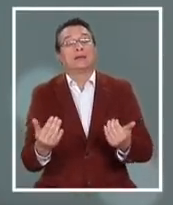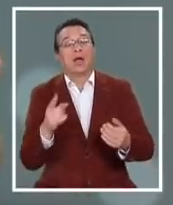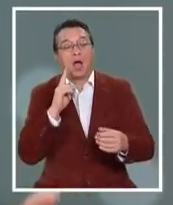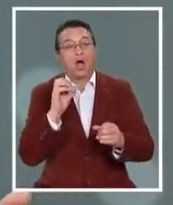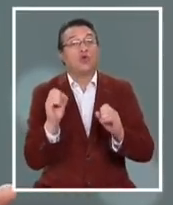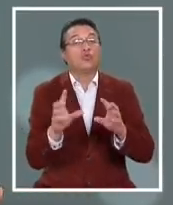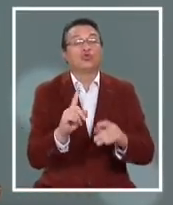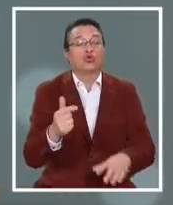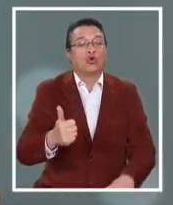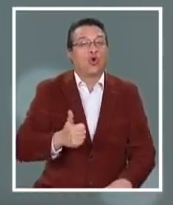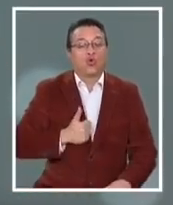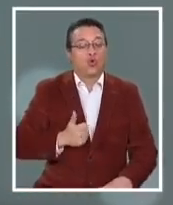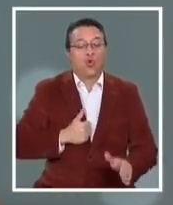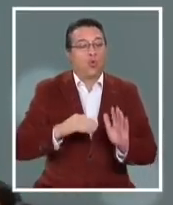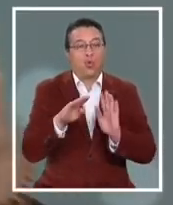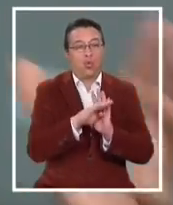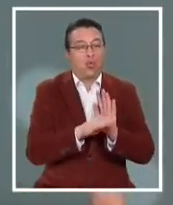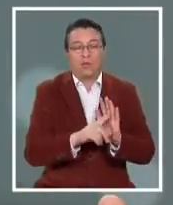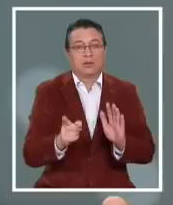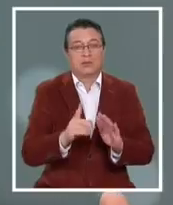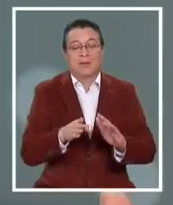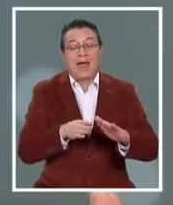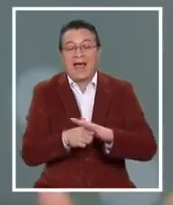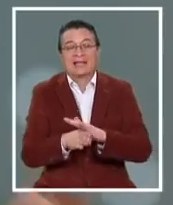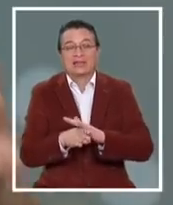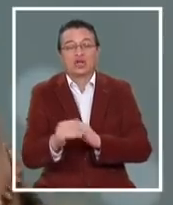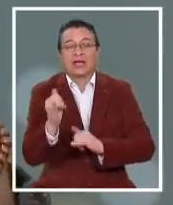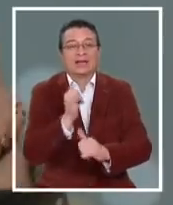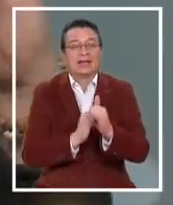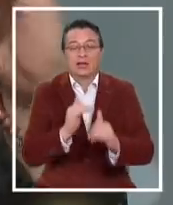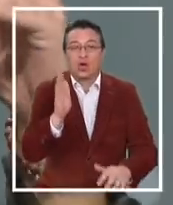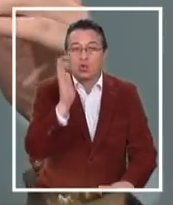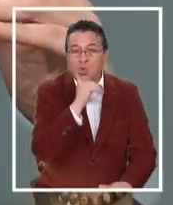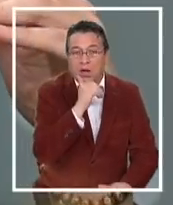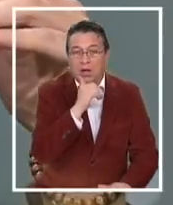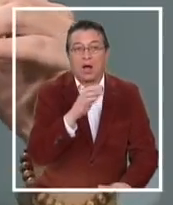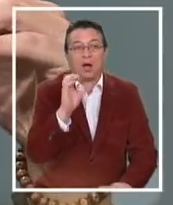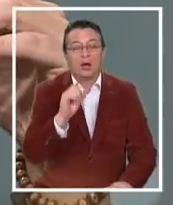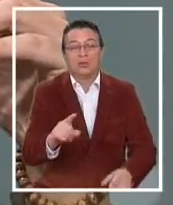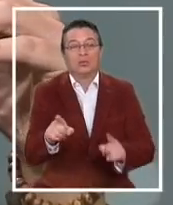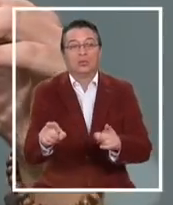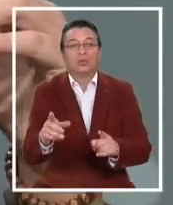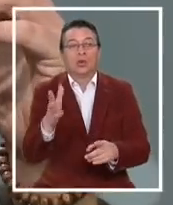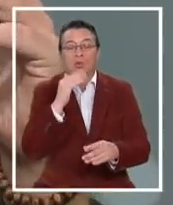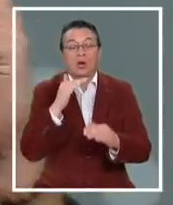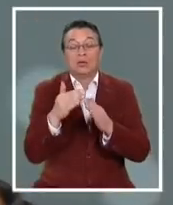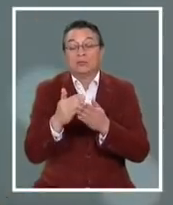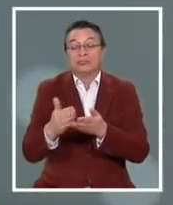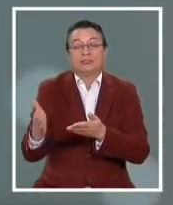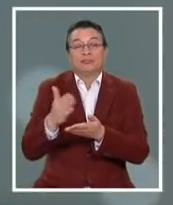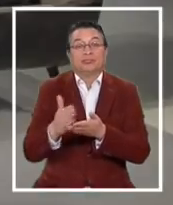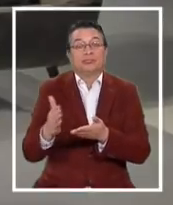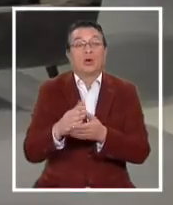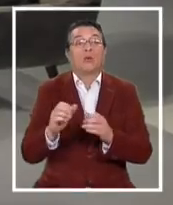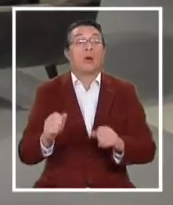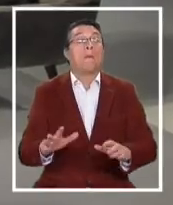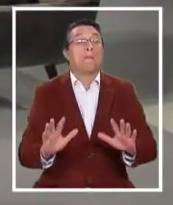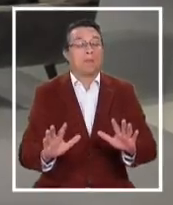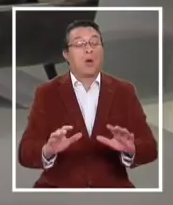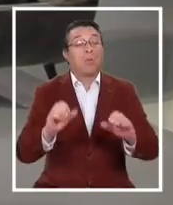gente que no cumple los requisitos, que no tiene acceso a Internet, que queda en unos segmentos. O sea, que quedan unos segmentos. Es, puede